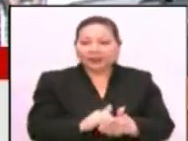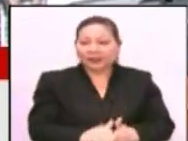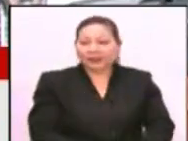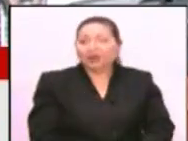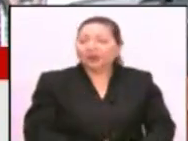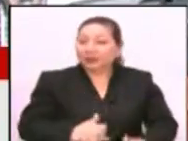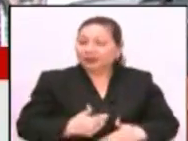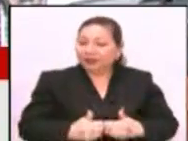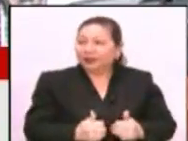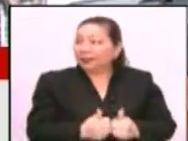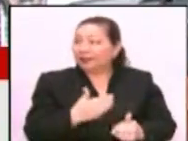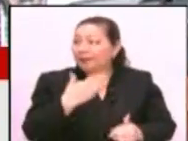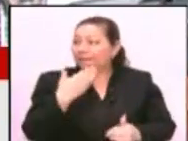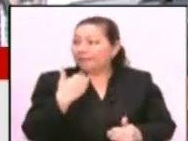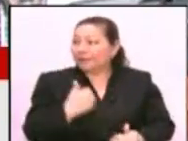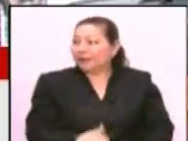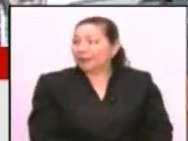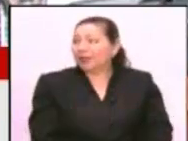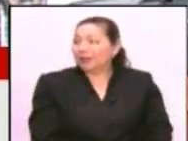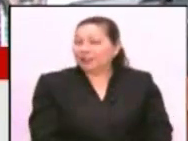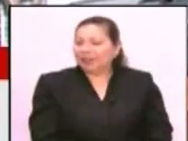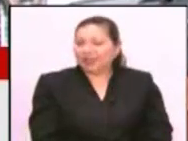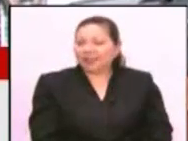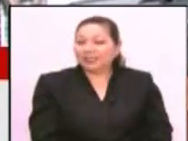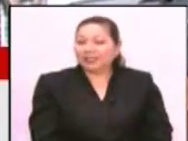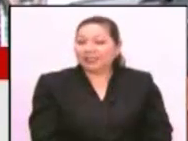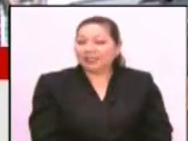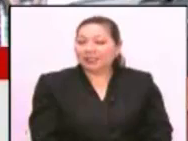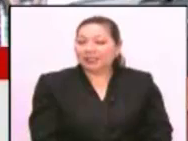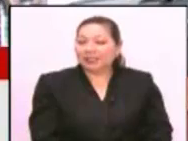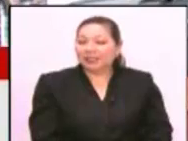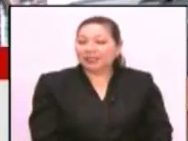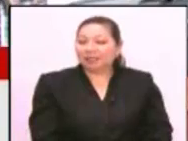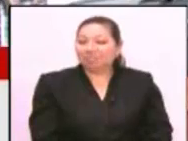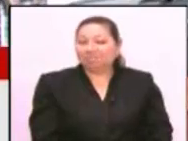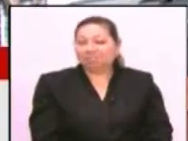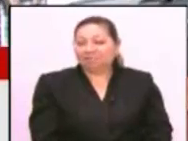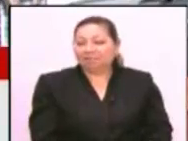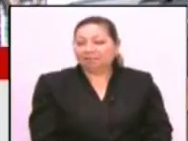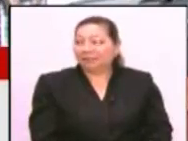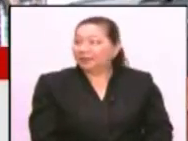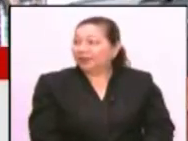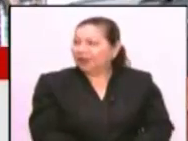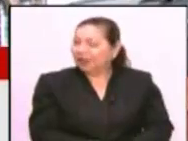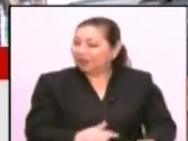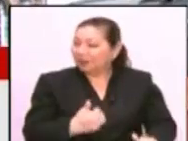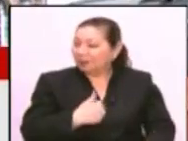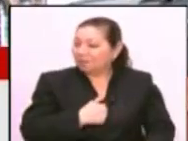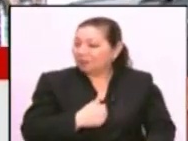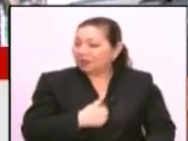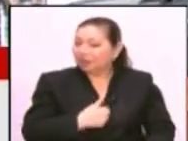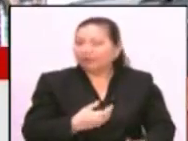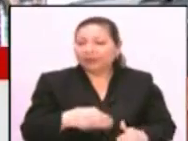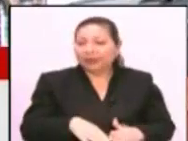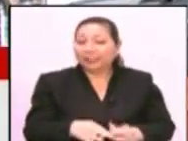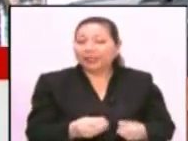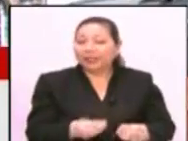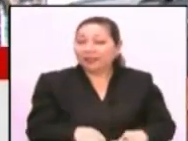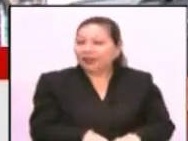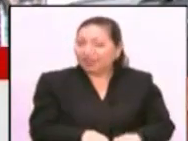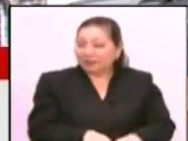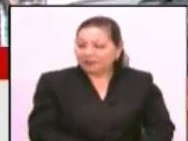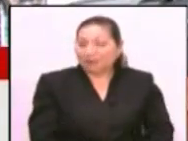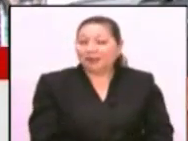a seguir mejorando sin duda alguna esto de acá. Bueno, también algunas actividades propias de los internos, también el